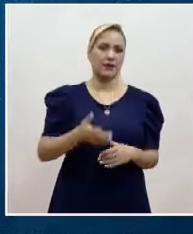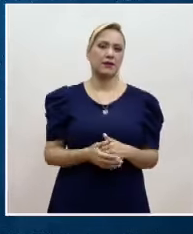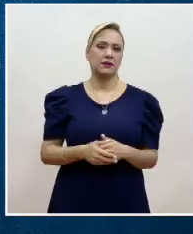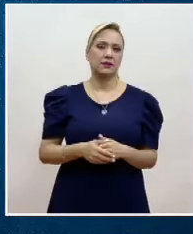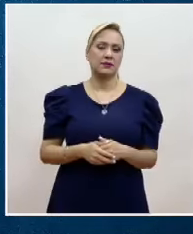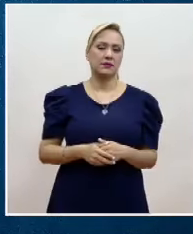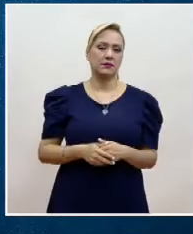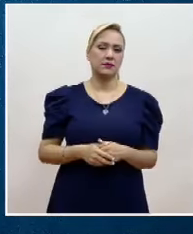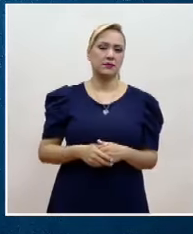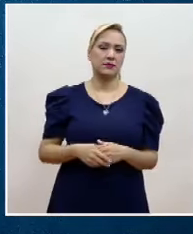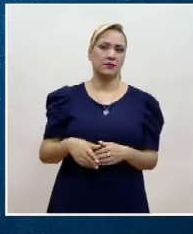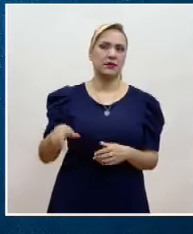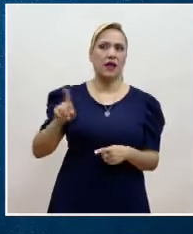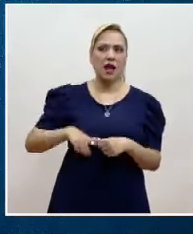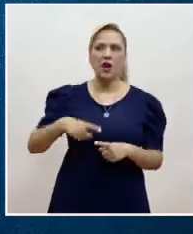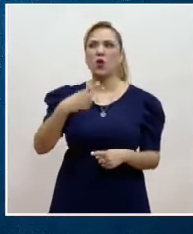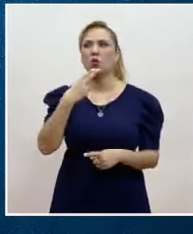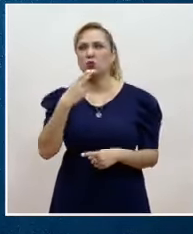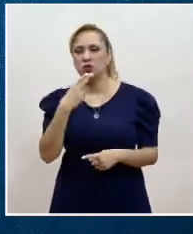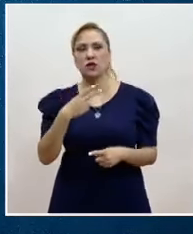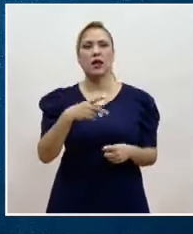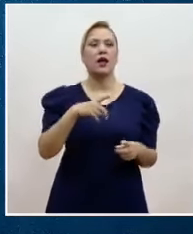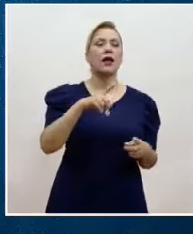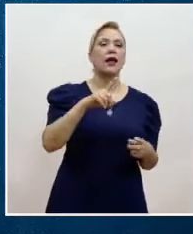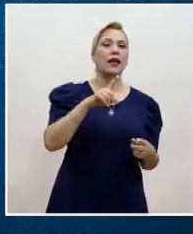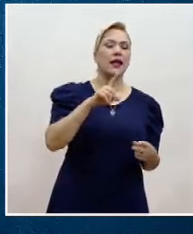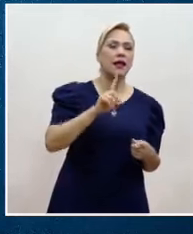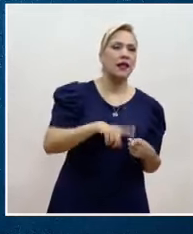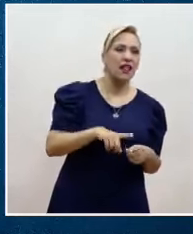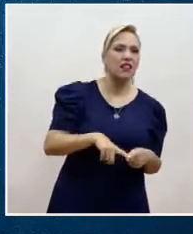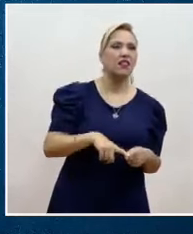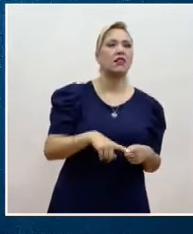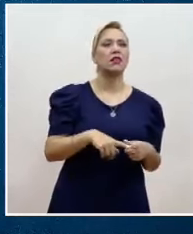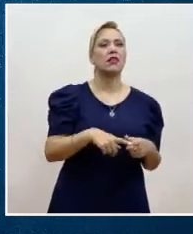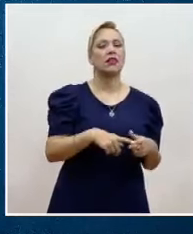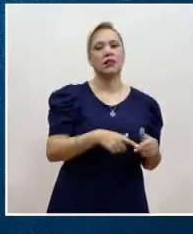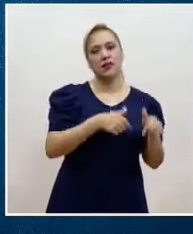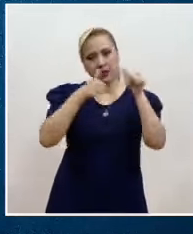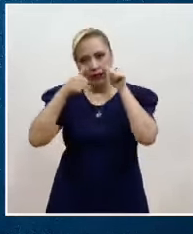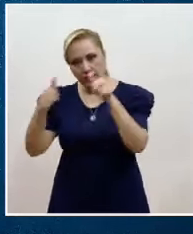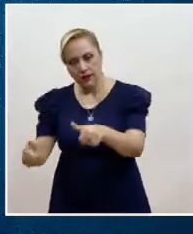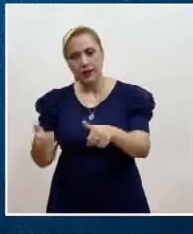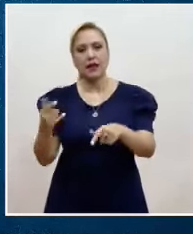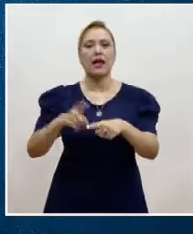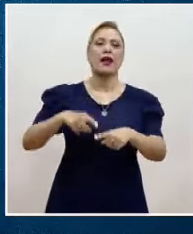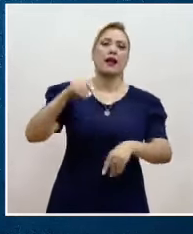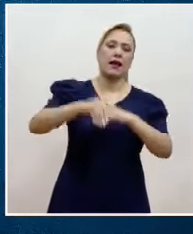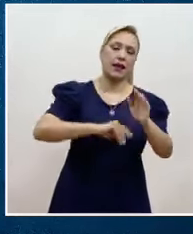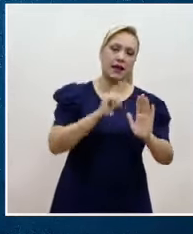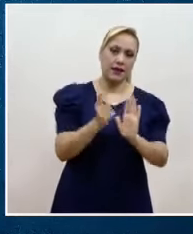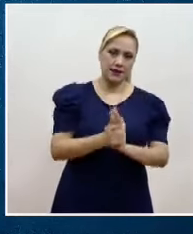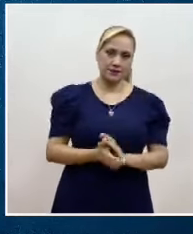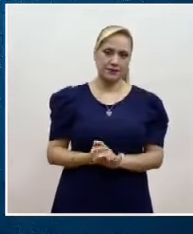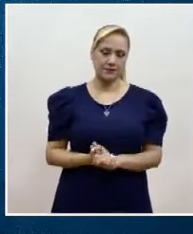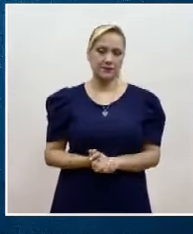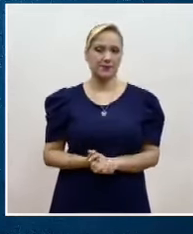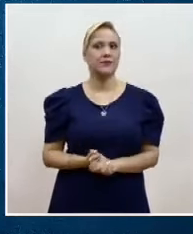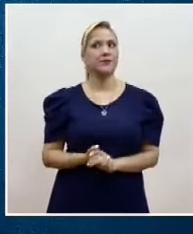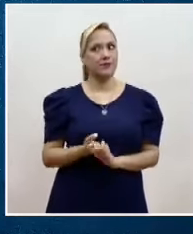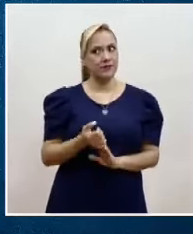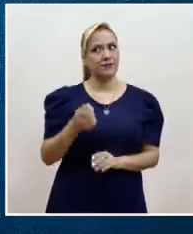quien la construye, quien la usa y quien la aborda, digamos, quien hace el derecho, que son Claro. los abogados. Sobre la